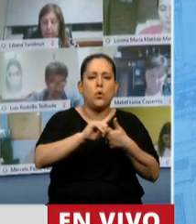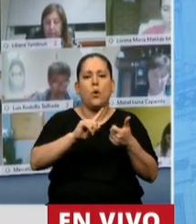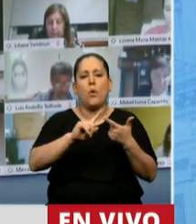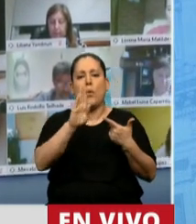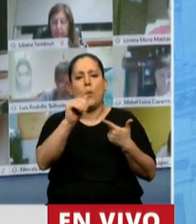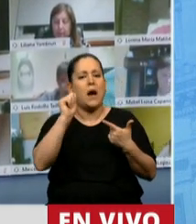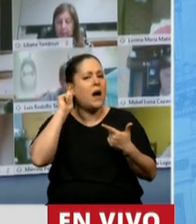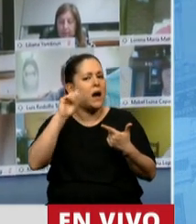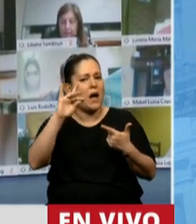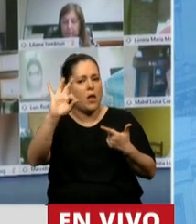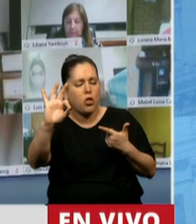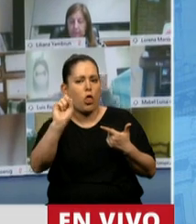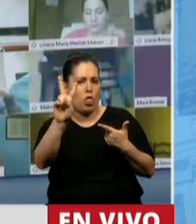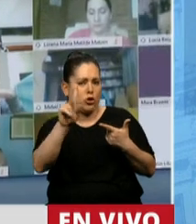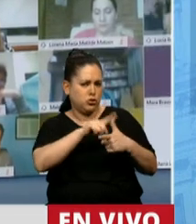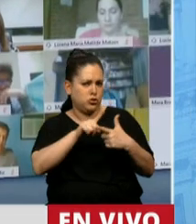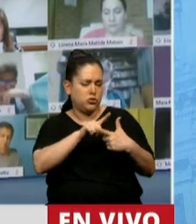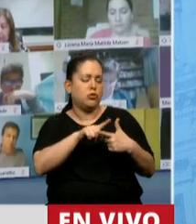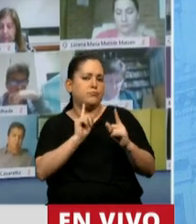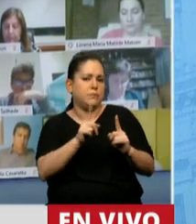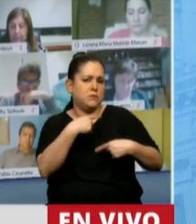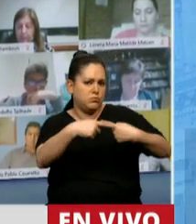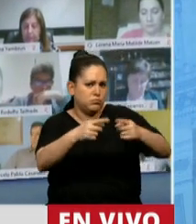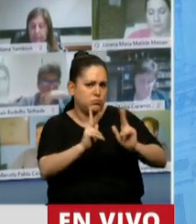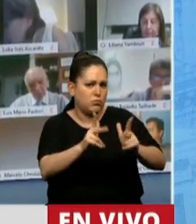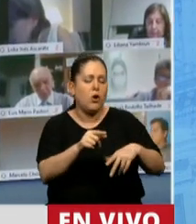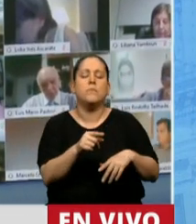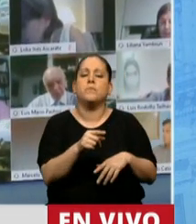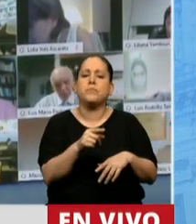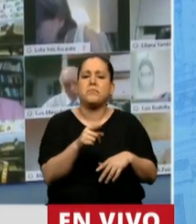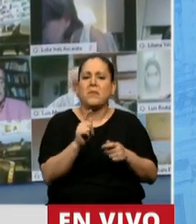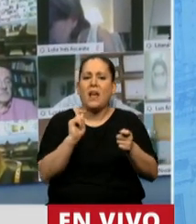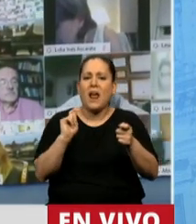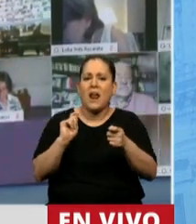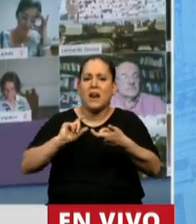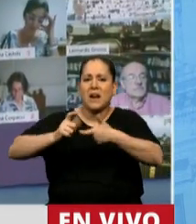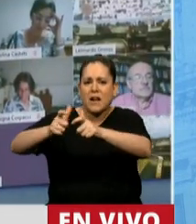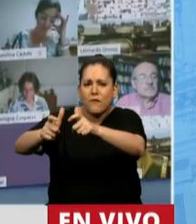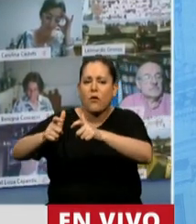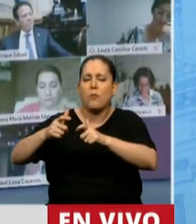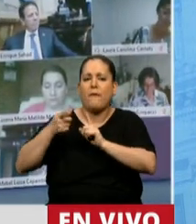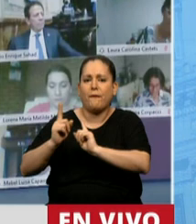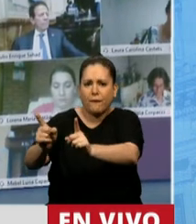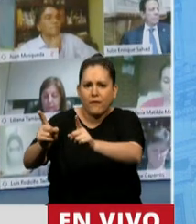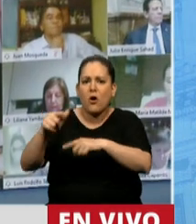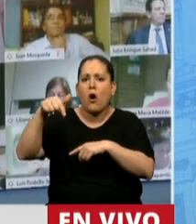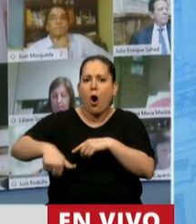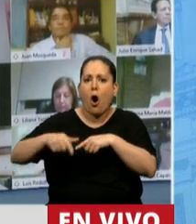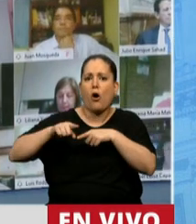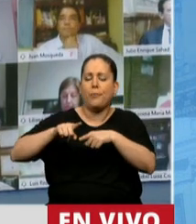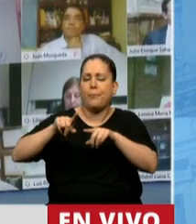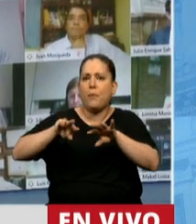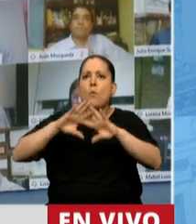previsional requiere reformas Esto está fuera de toda discusión reformas que aseguren su sustentabilidad hoy se discute en todos los